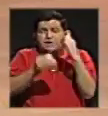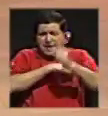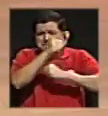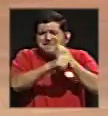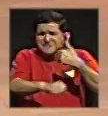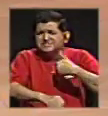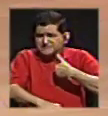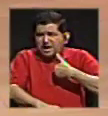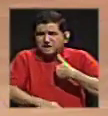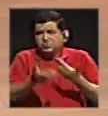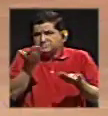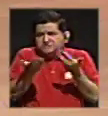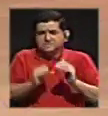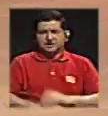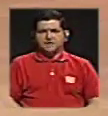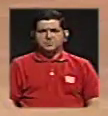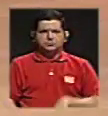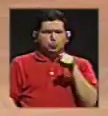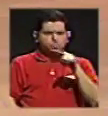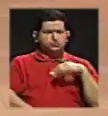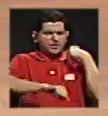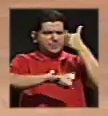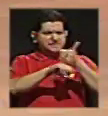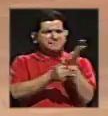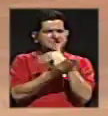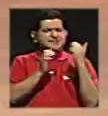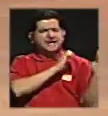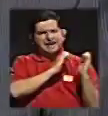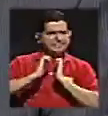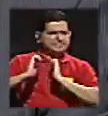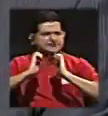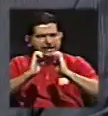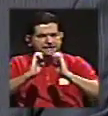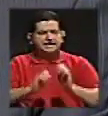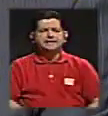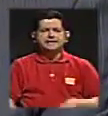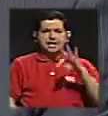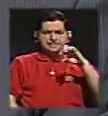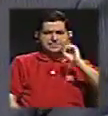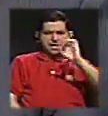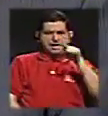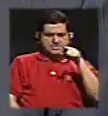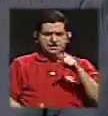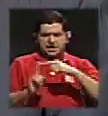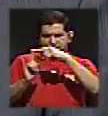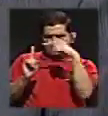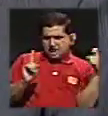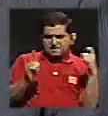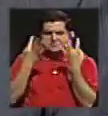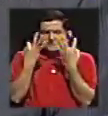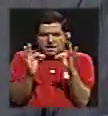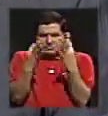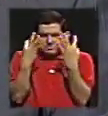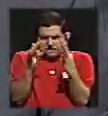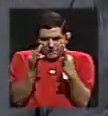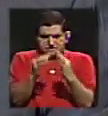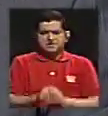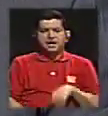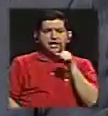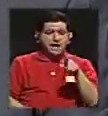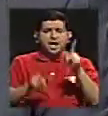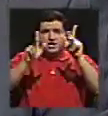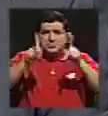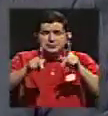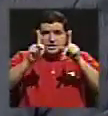edad eh Ustedes han planteado alguna estrategia desde el tribunal suo de elecciones para intentar llegarle a